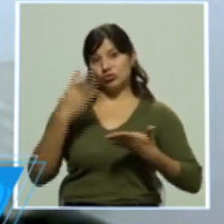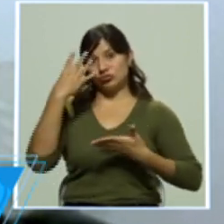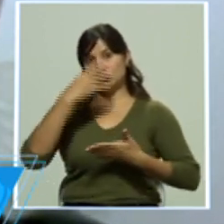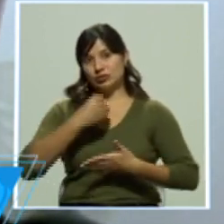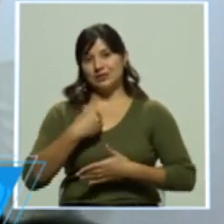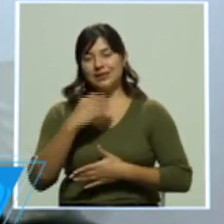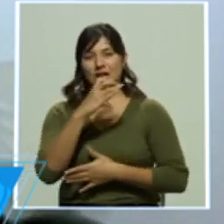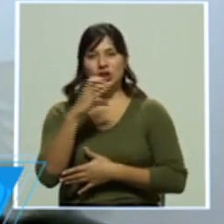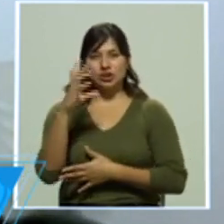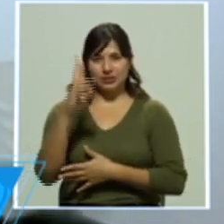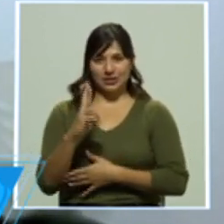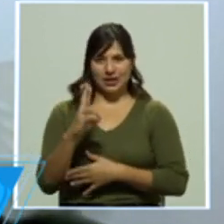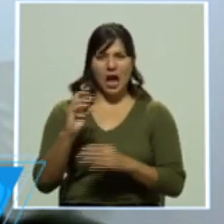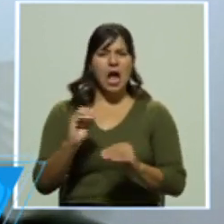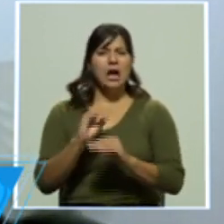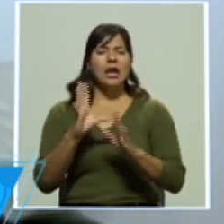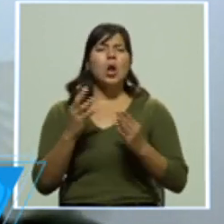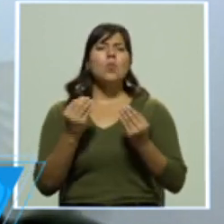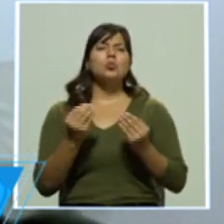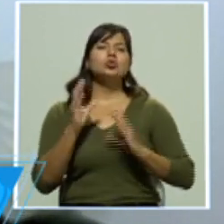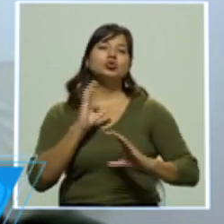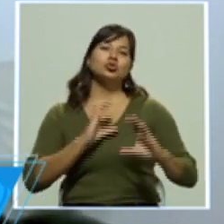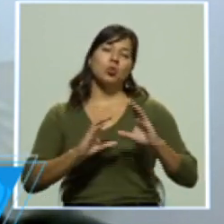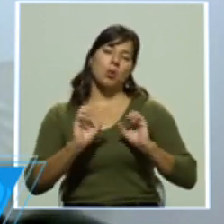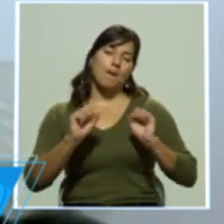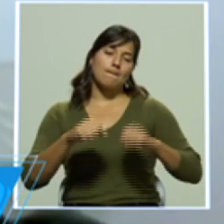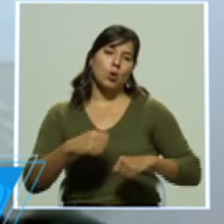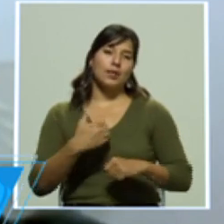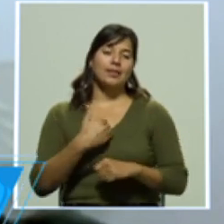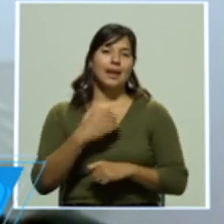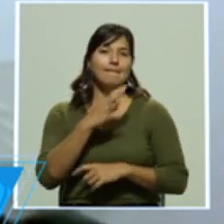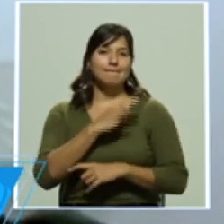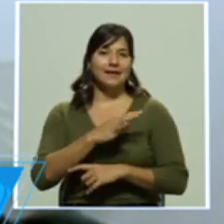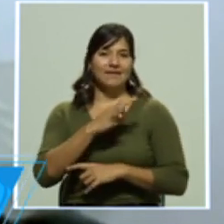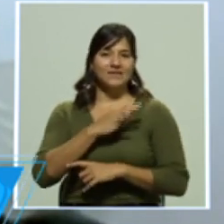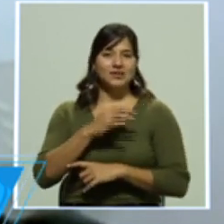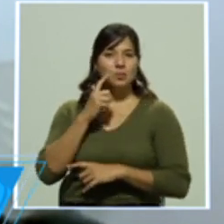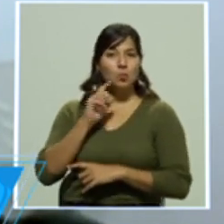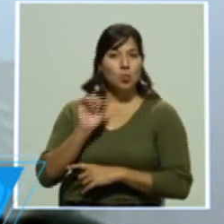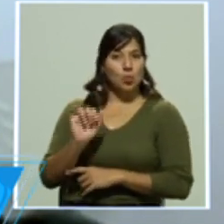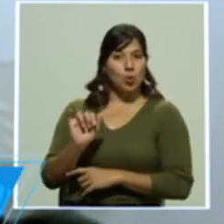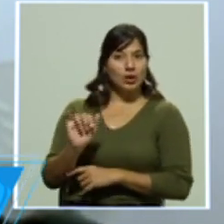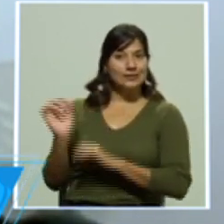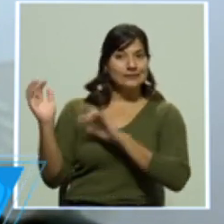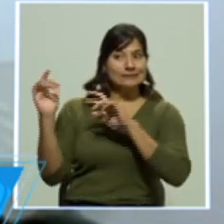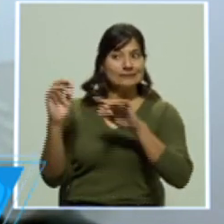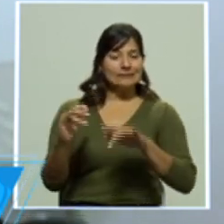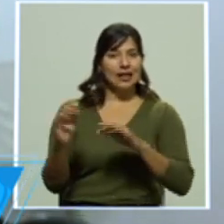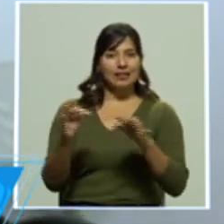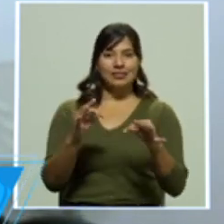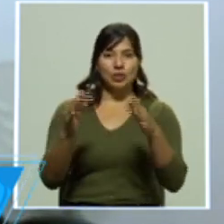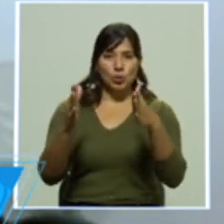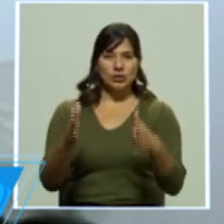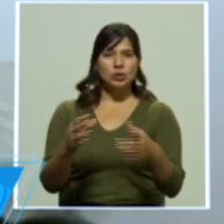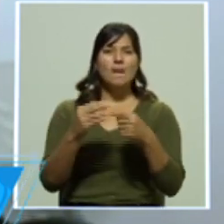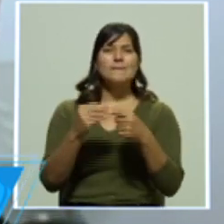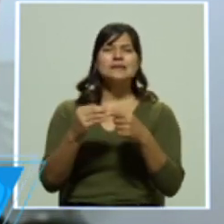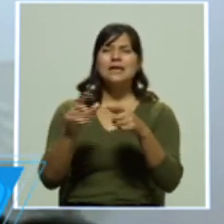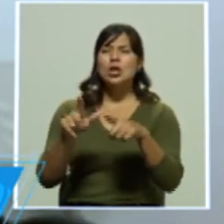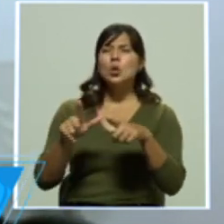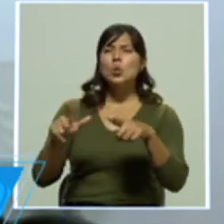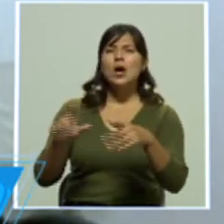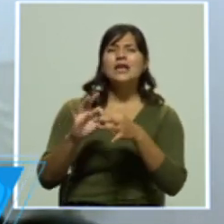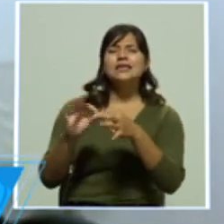supuesto, muchísimos comercios se verían beneficiados por esa medida, especialmente en zonas turísticas como son las